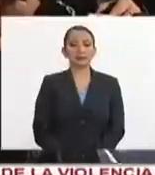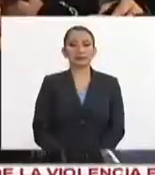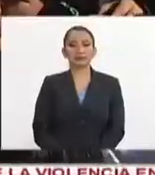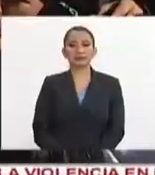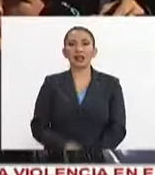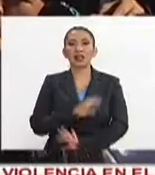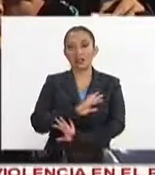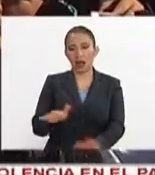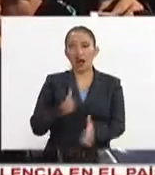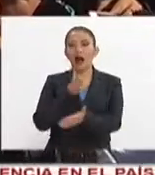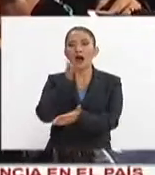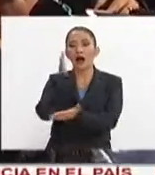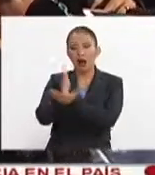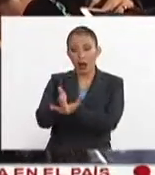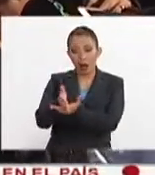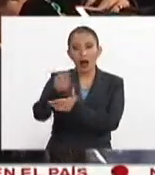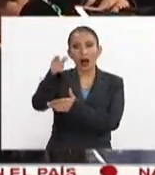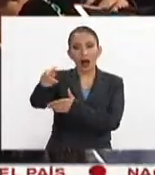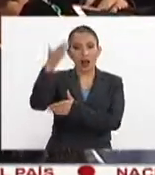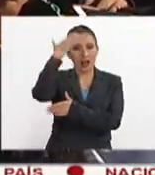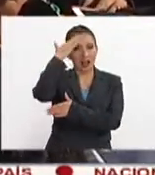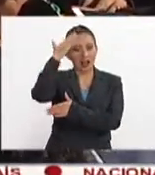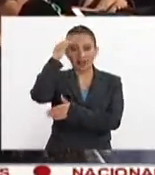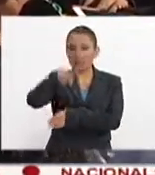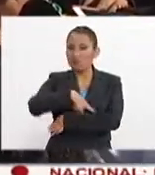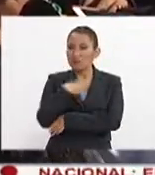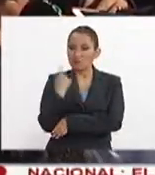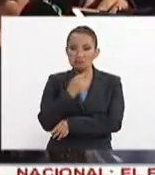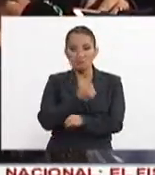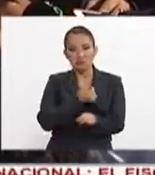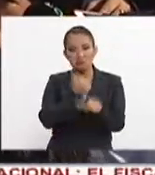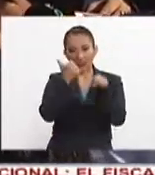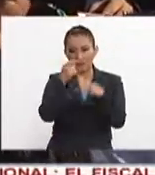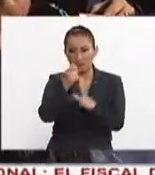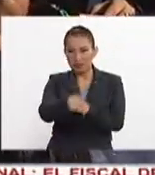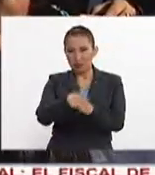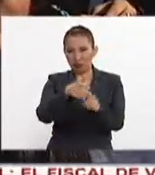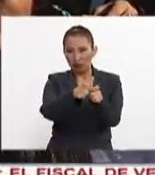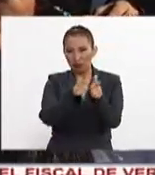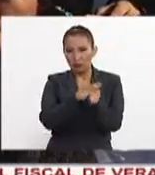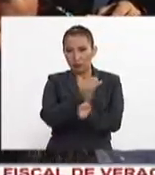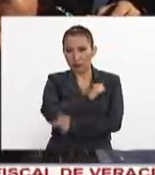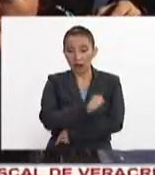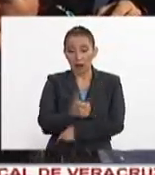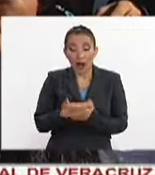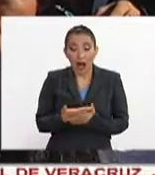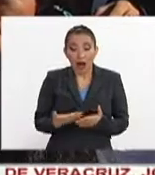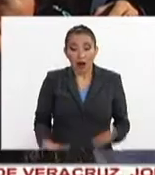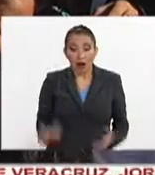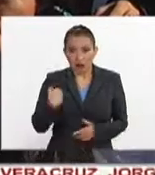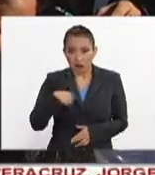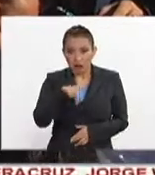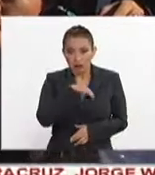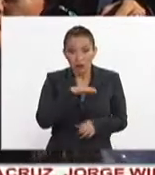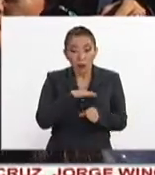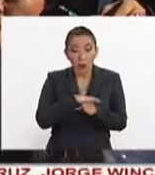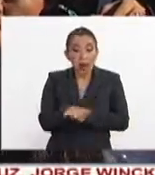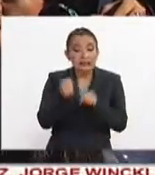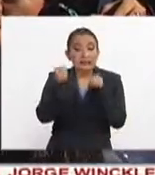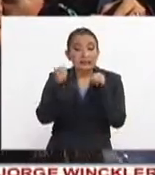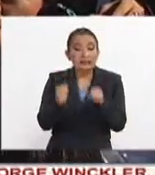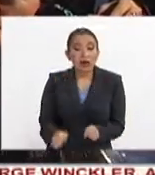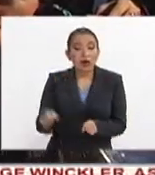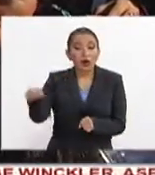Ya hubo una intervención a la cabeza de este grupo. Ahora lo que tenemos que hacer es